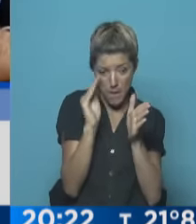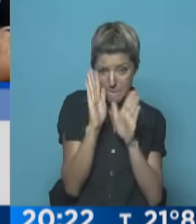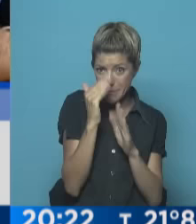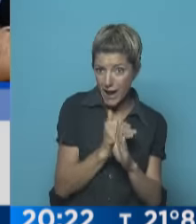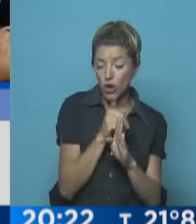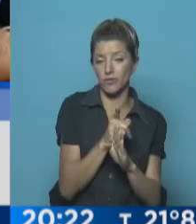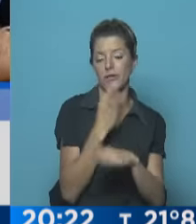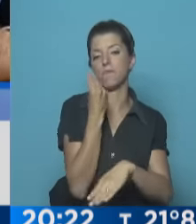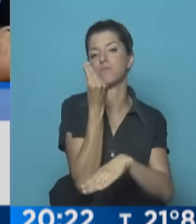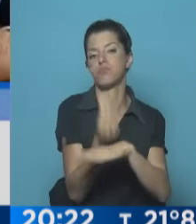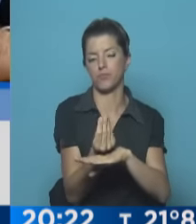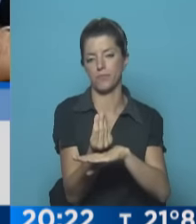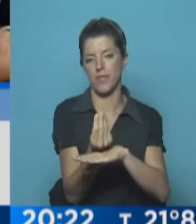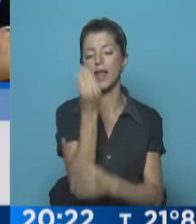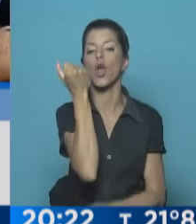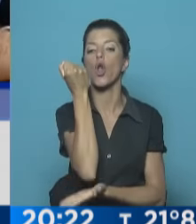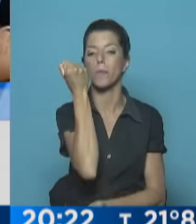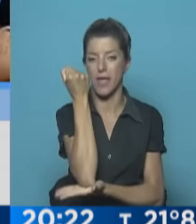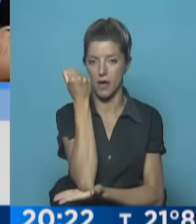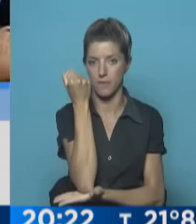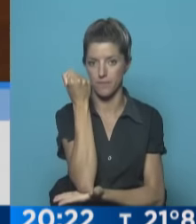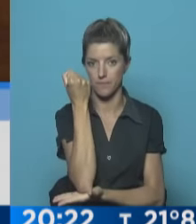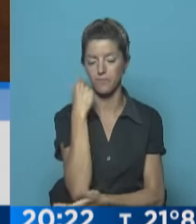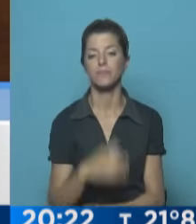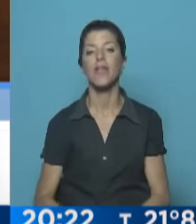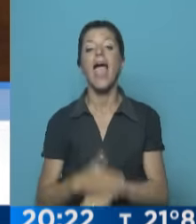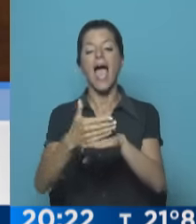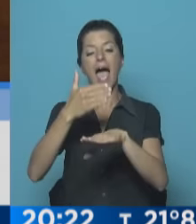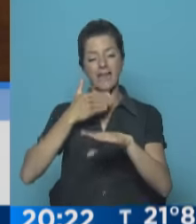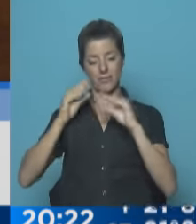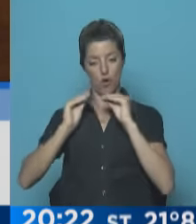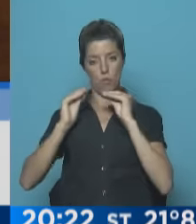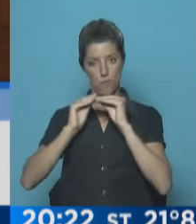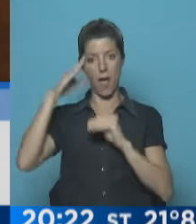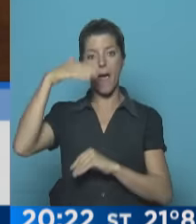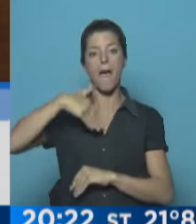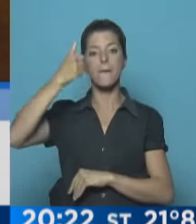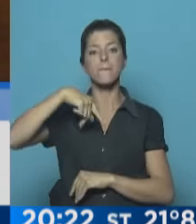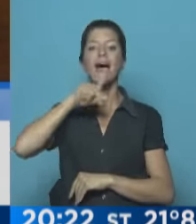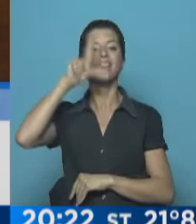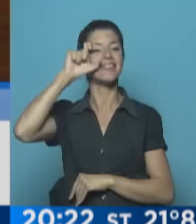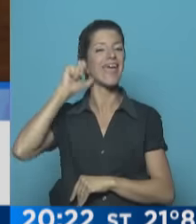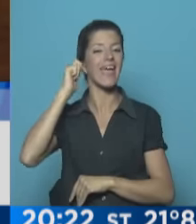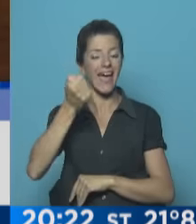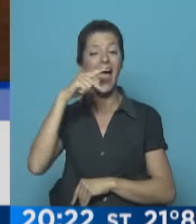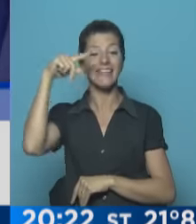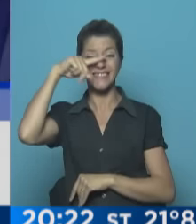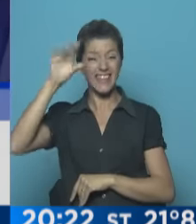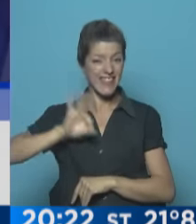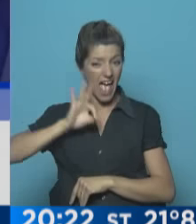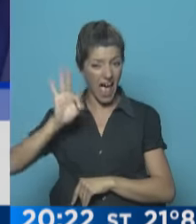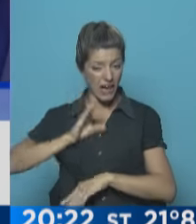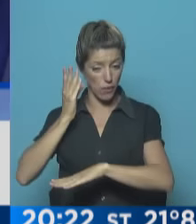el Ministerio de Economía. Su colega anterior, Guido Mantega, había estado 7 años en el